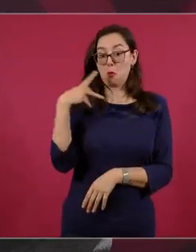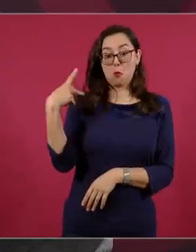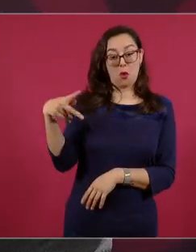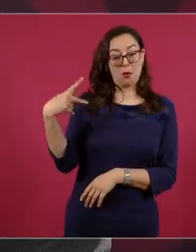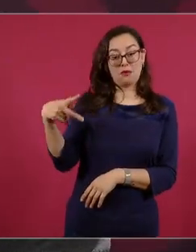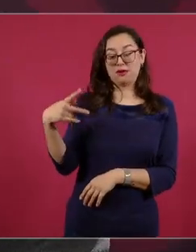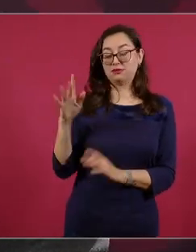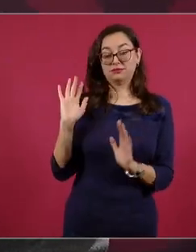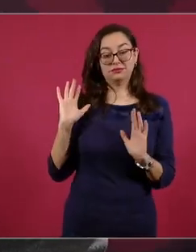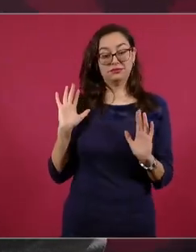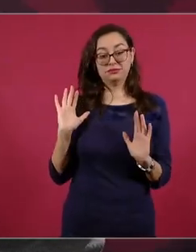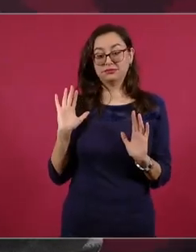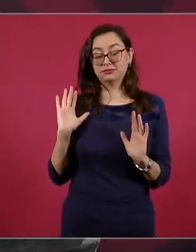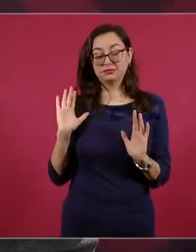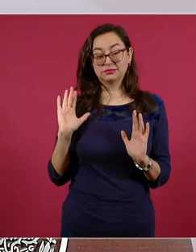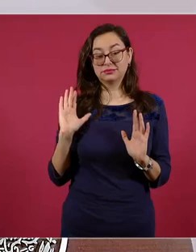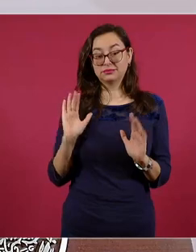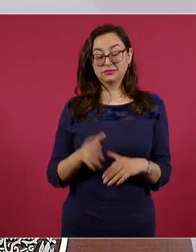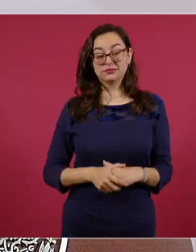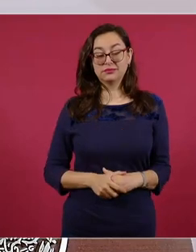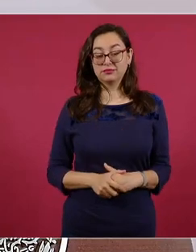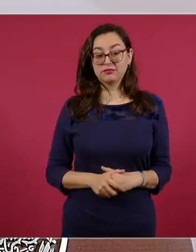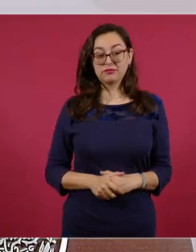Ella va a